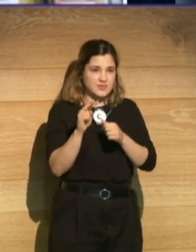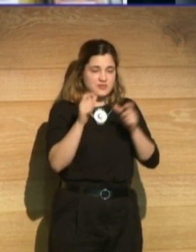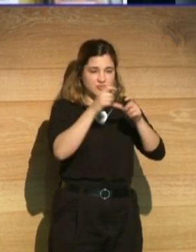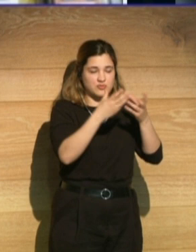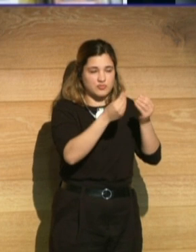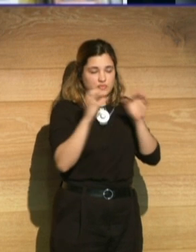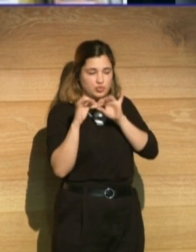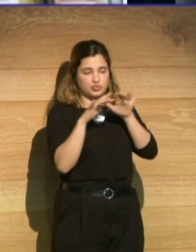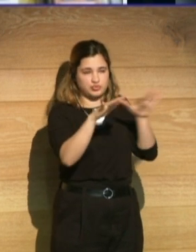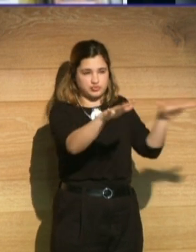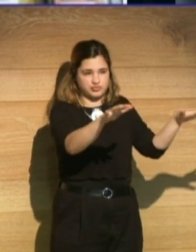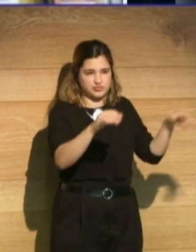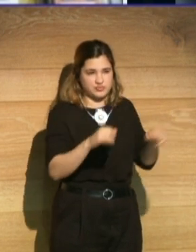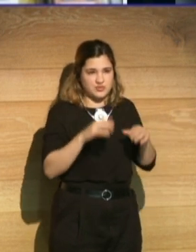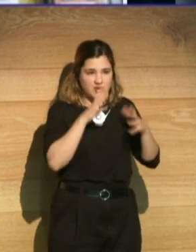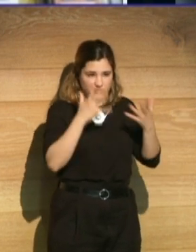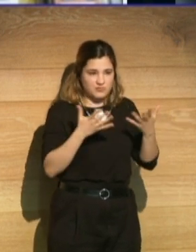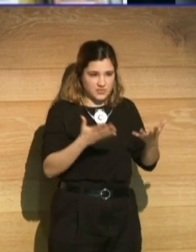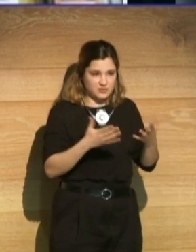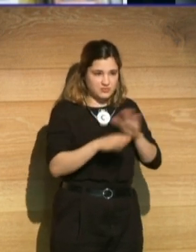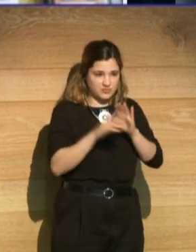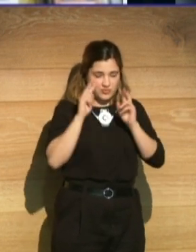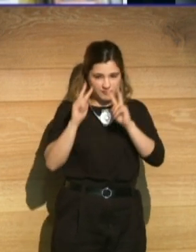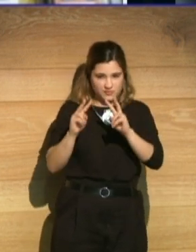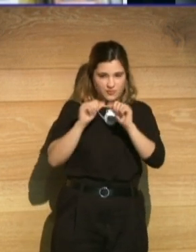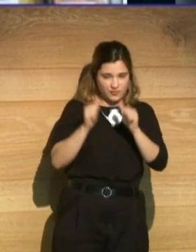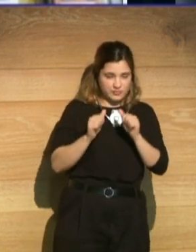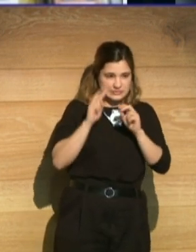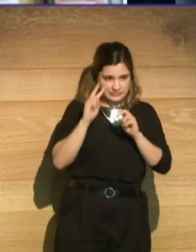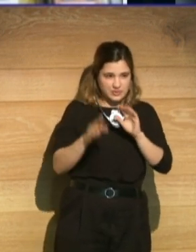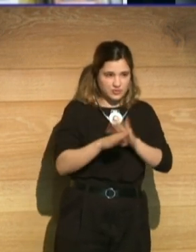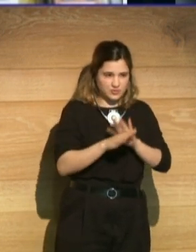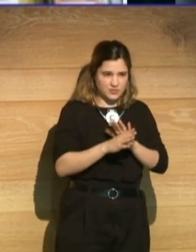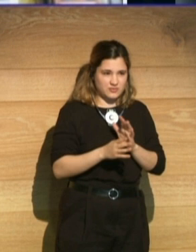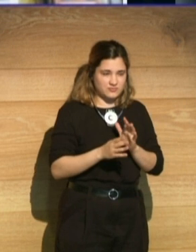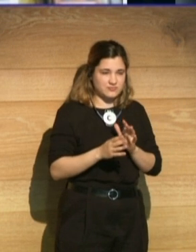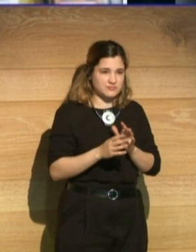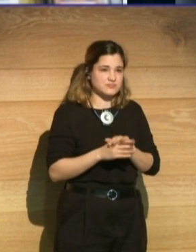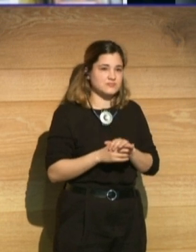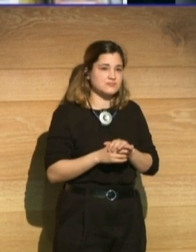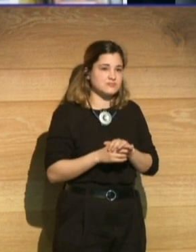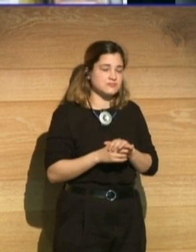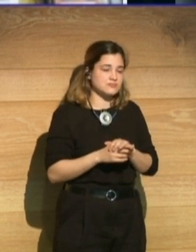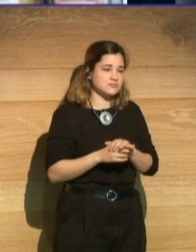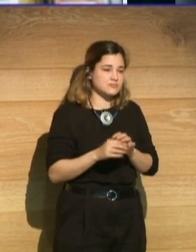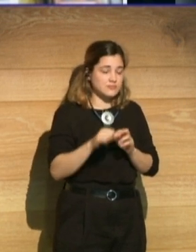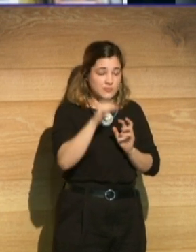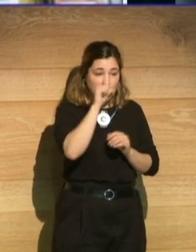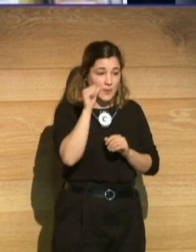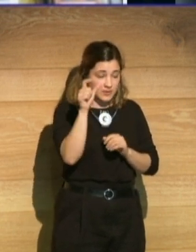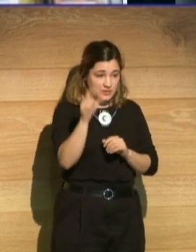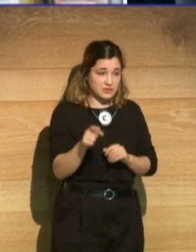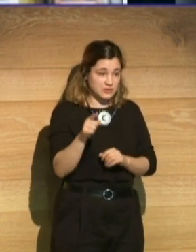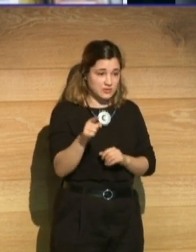mucho y que sigue sobreviviendo hoy en día. Es decir, que Mussolini, es decir, la figura estereotipada de Mussolini, fuese una